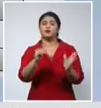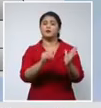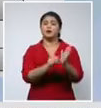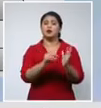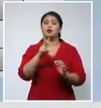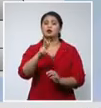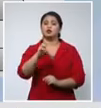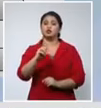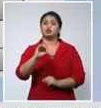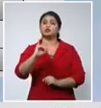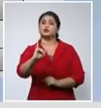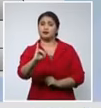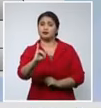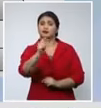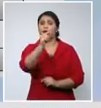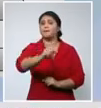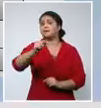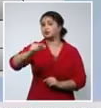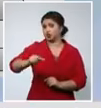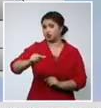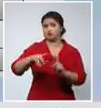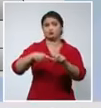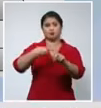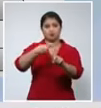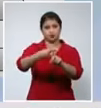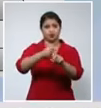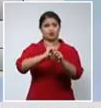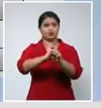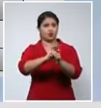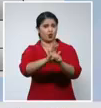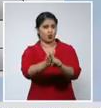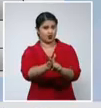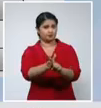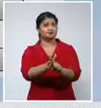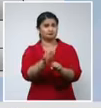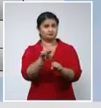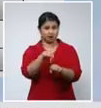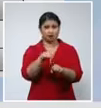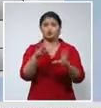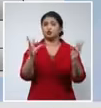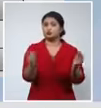62.206 pacientes con COVID-19. Estamos hablando del